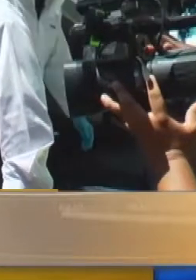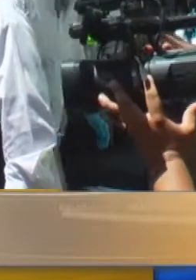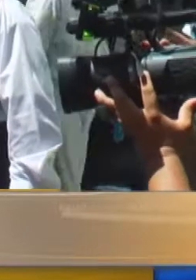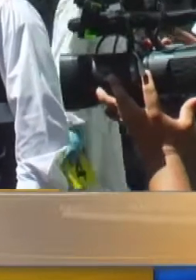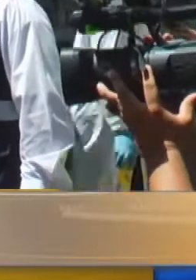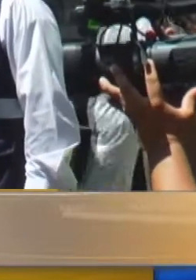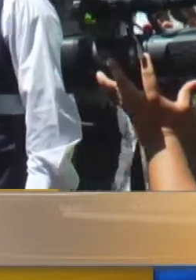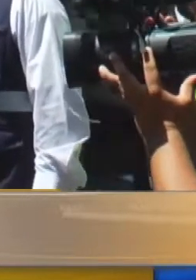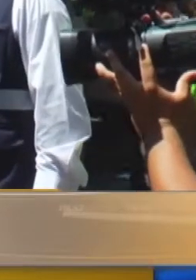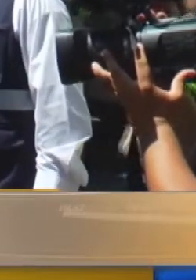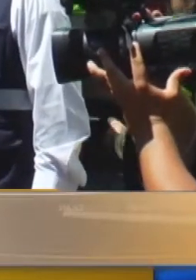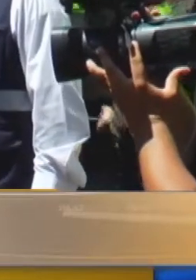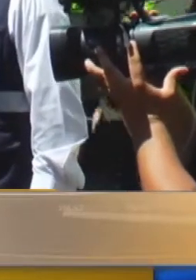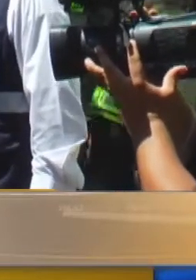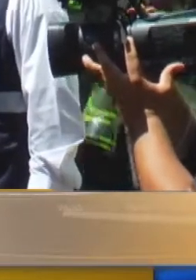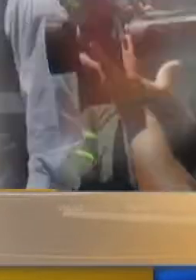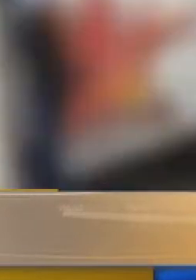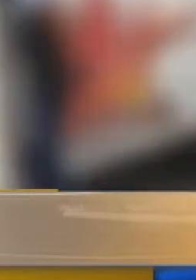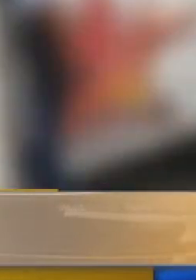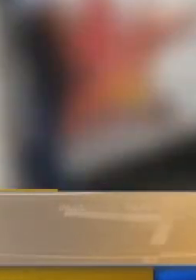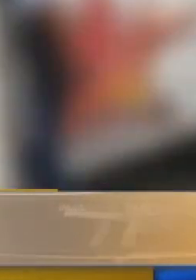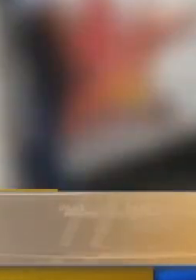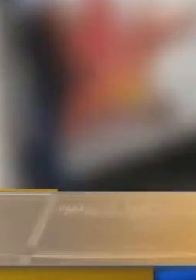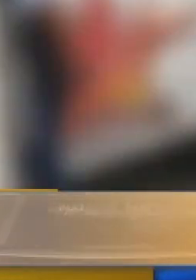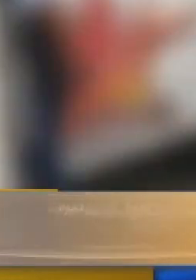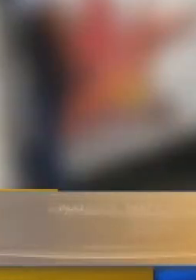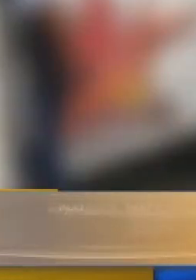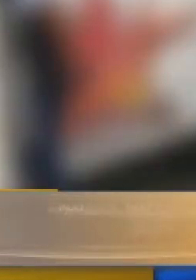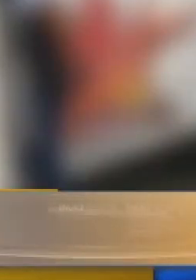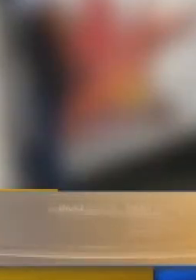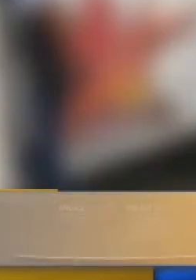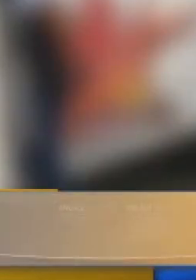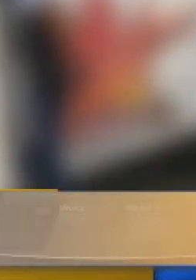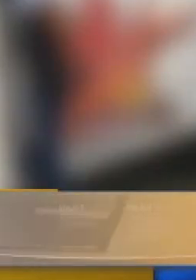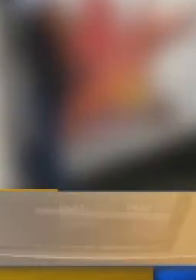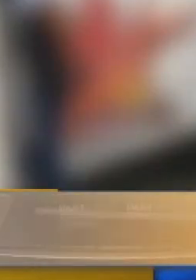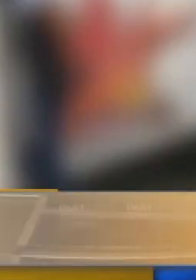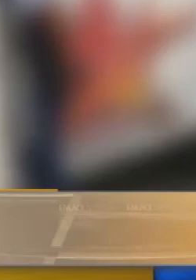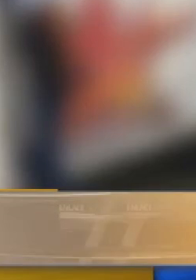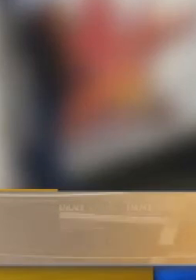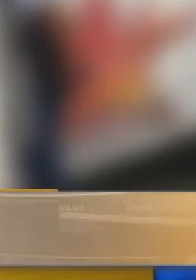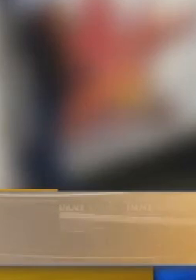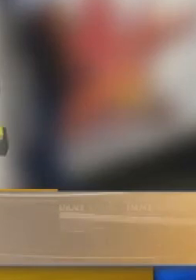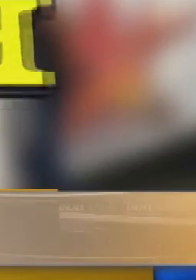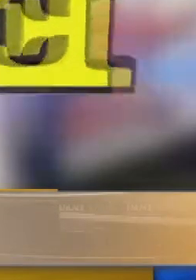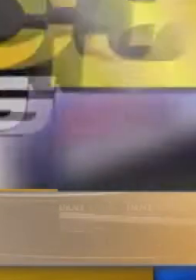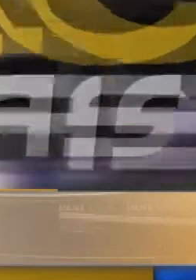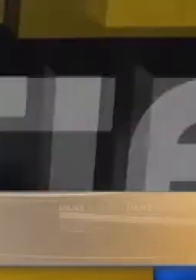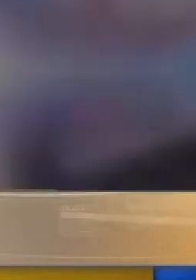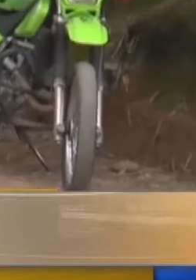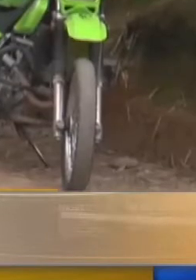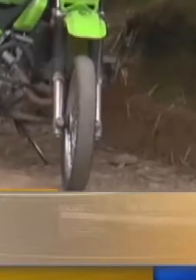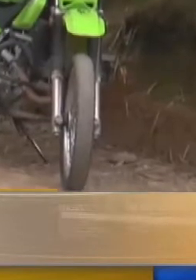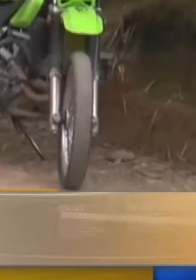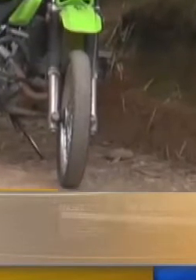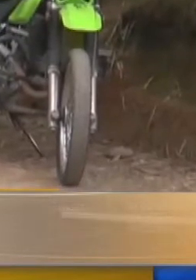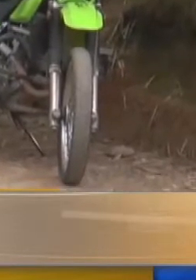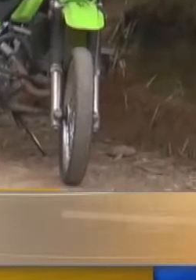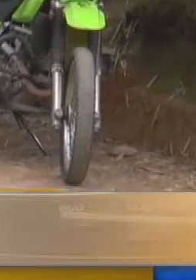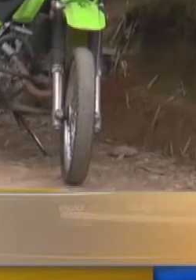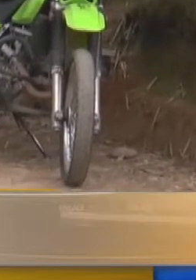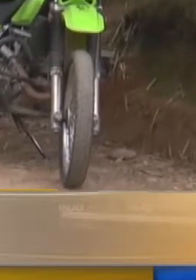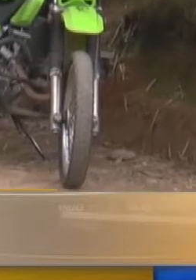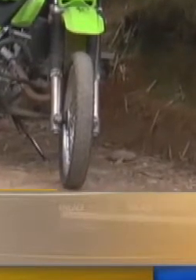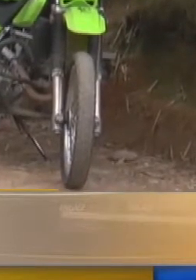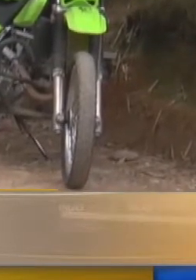Amado visitaron el lugar del accidente que dejó 11 personas muertas en la troncal del Magdalena Medio. La policía capturó